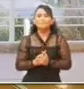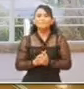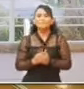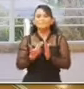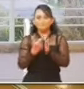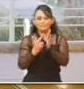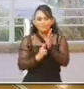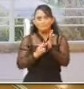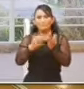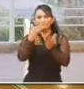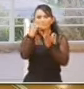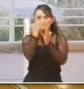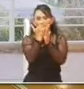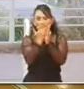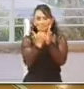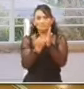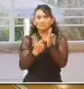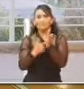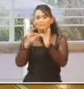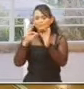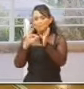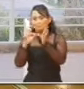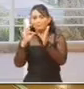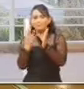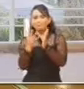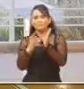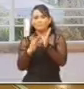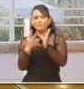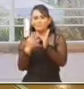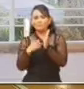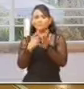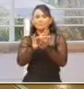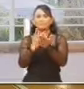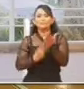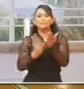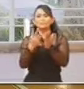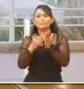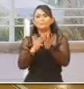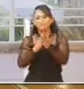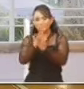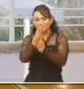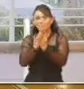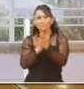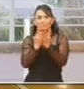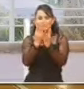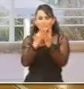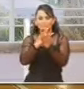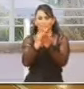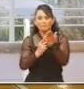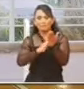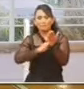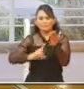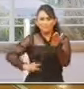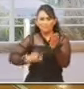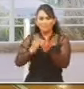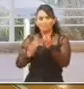reglas de operación de la línea de acción 4.4, programa 4 del eje 2 del Plan Municipal de Desarrollo